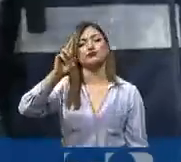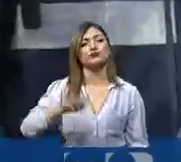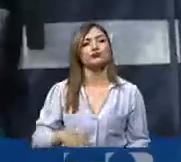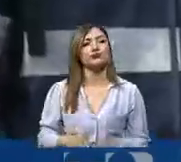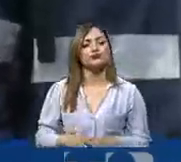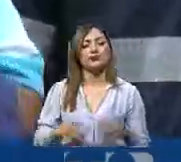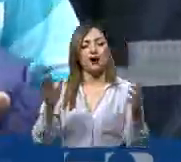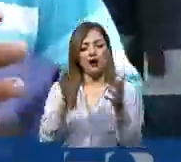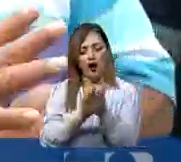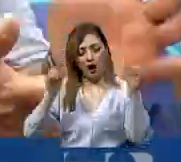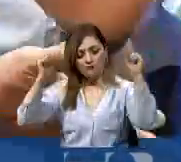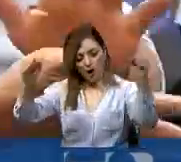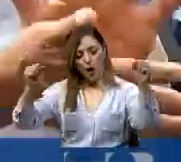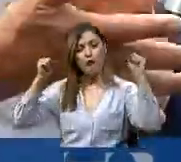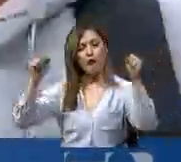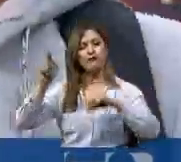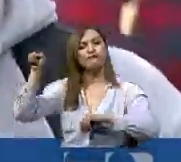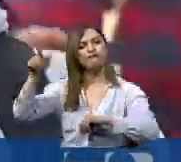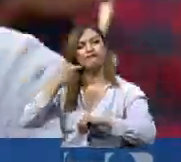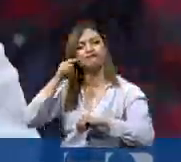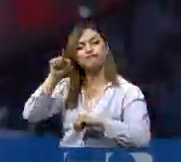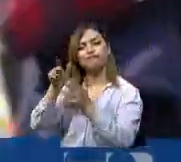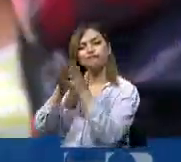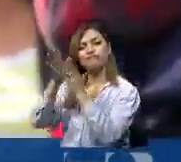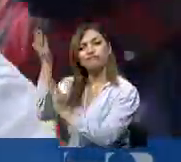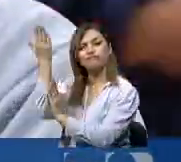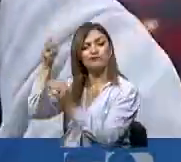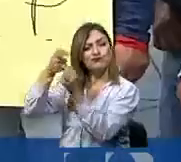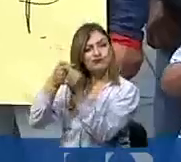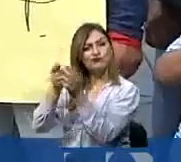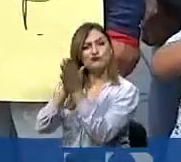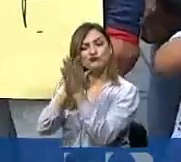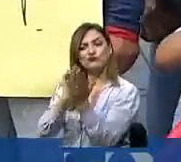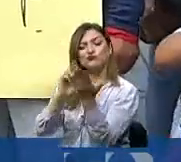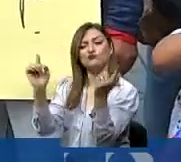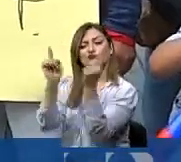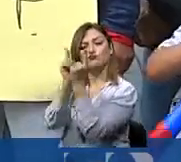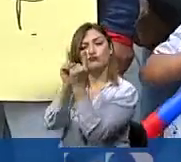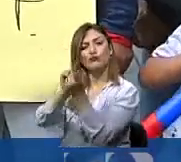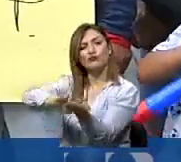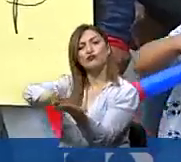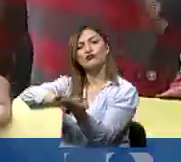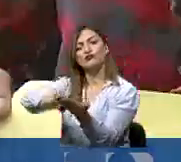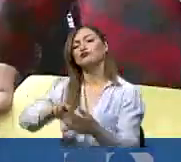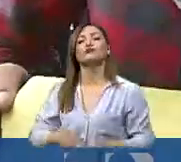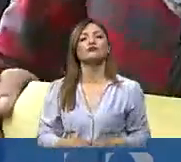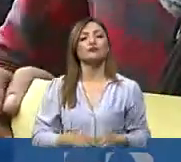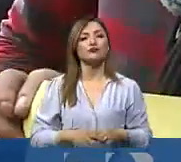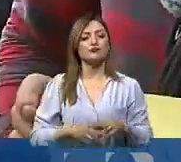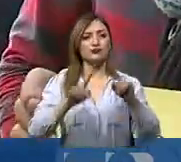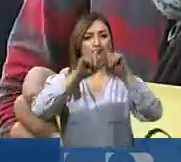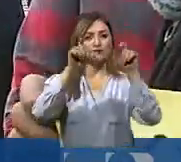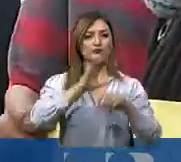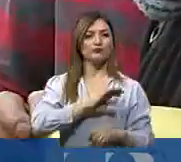Con estas consignas, los trabajadores de Emaseo piden al alcalde de Quito ser recibidos. Aseguran que la empresa metropolitana de aseo